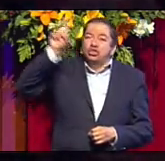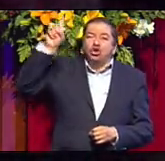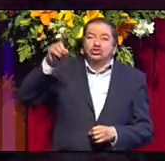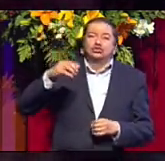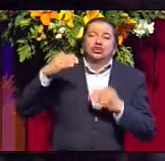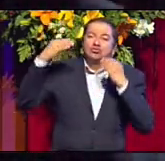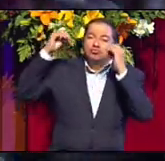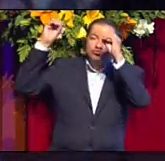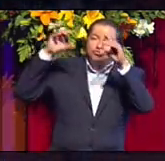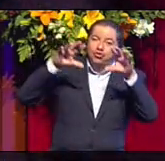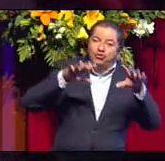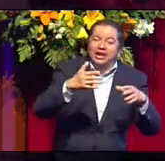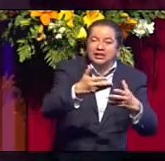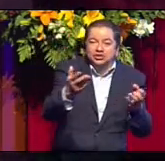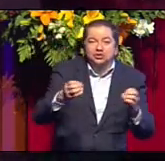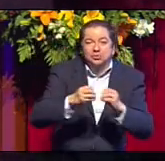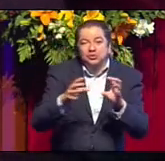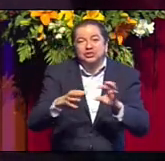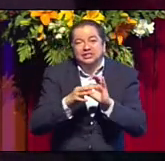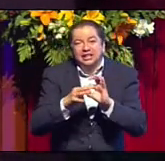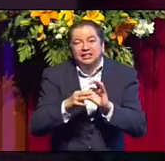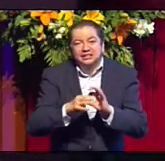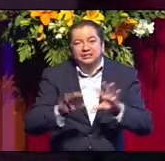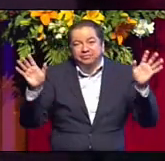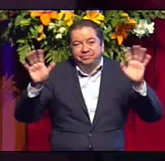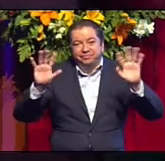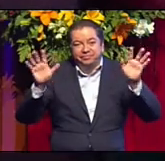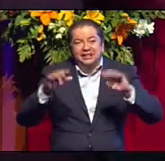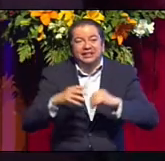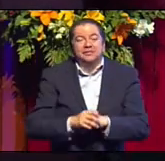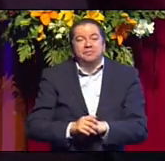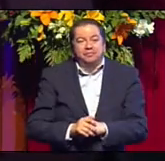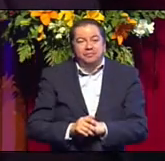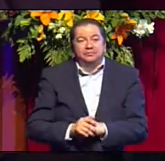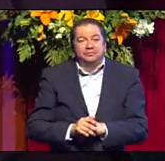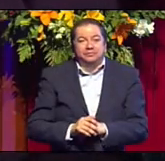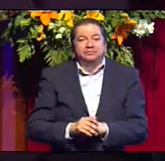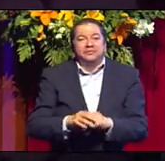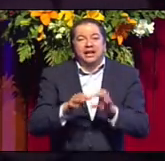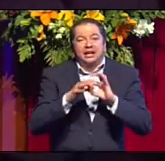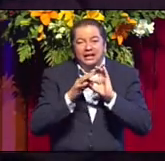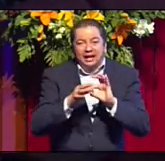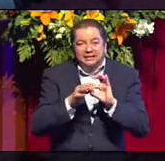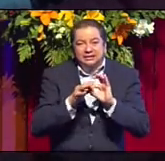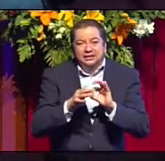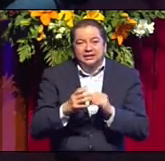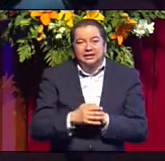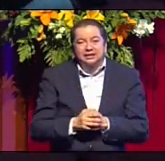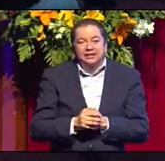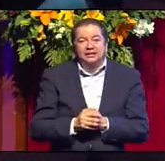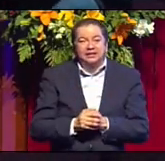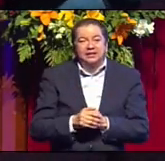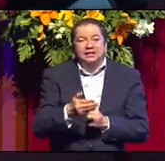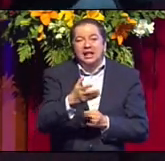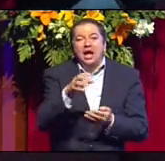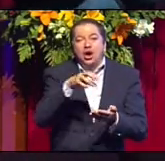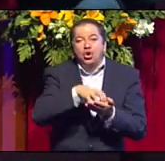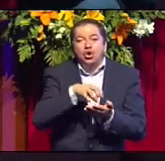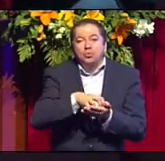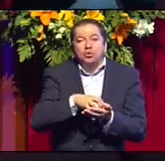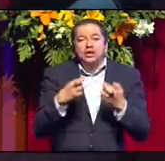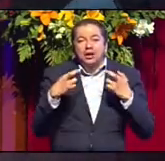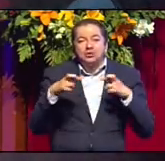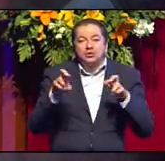Muchas gracias a los funcionarios públicos, a todos los que hacen la pega día a día. Gracias a la comuna que me ha dado la